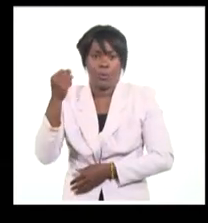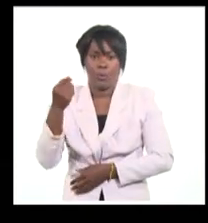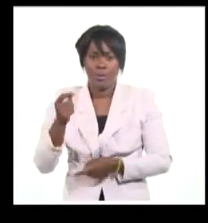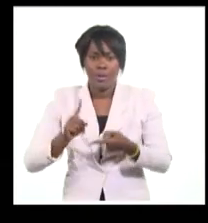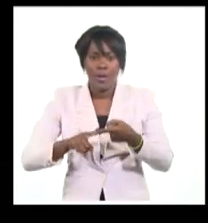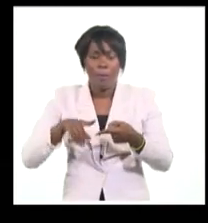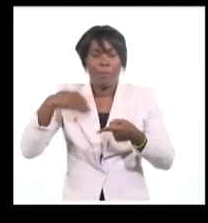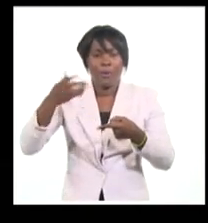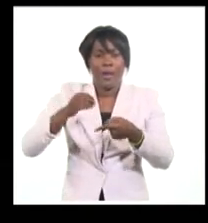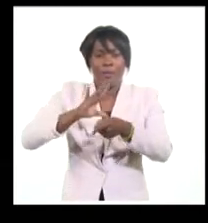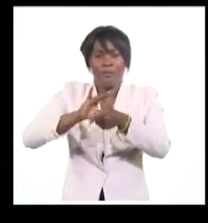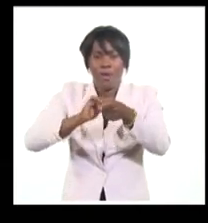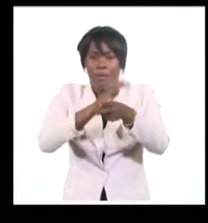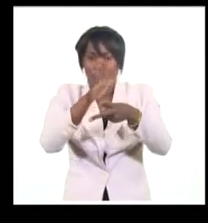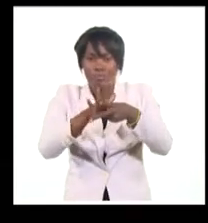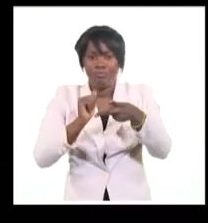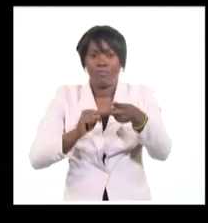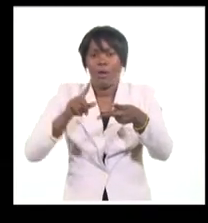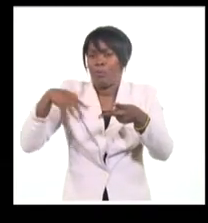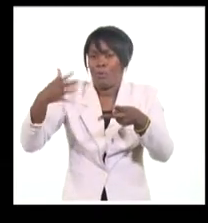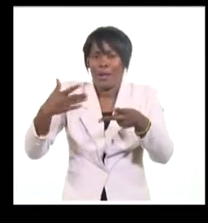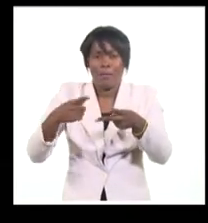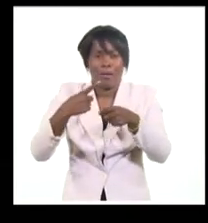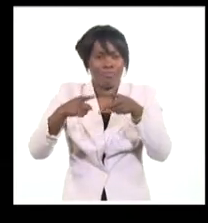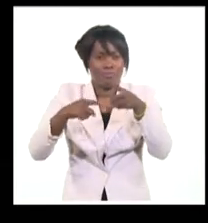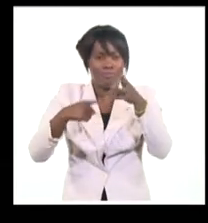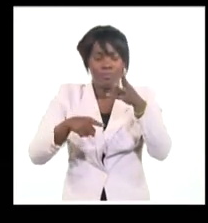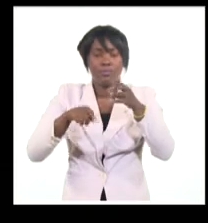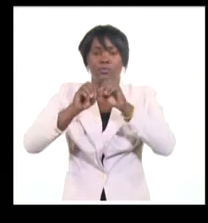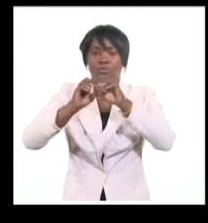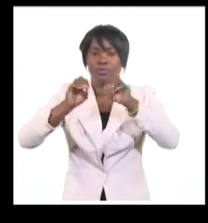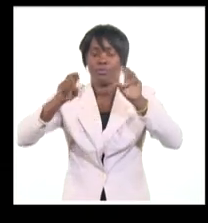ponerse al silencio fue otro de los méritos del festival